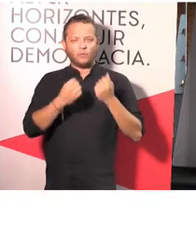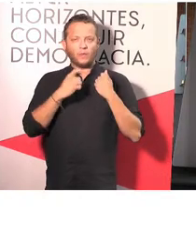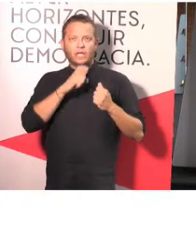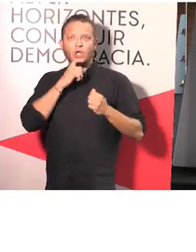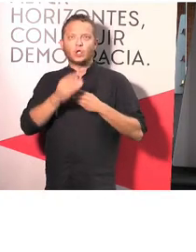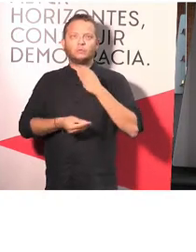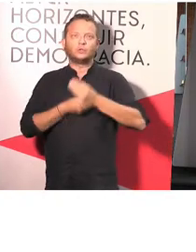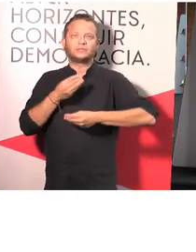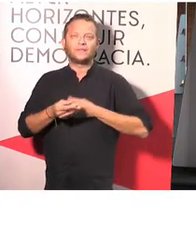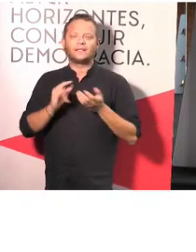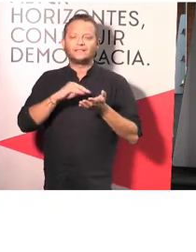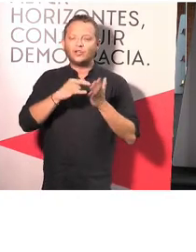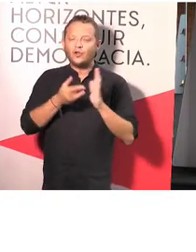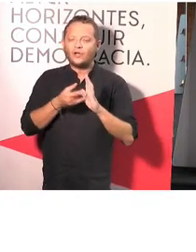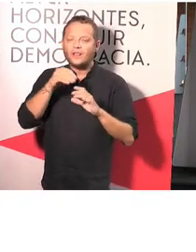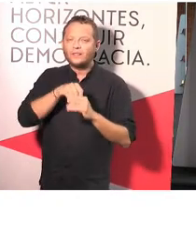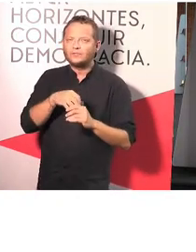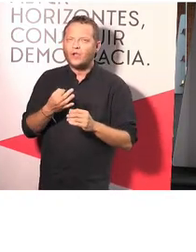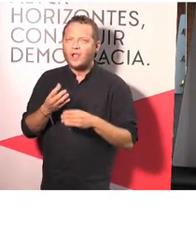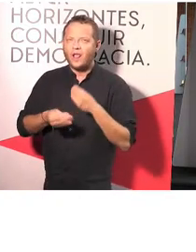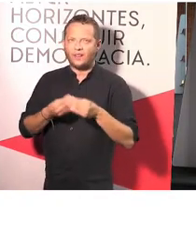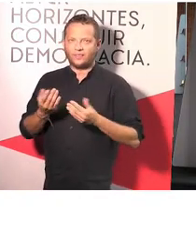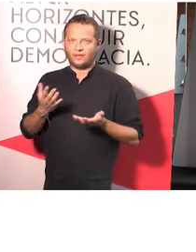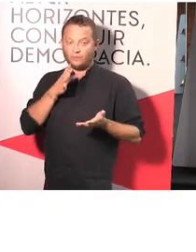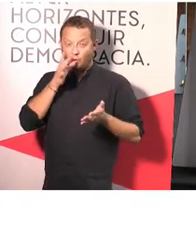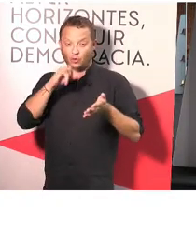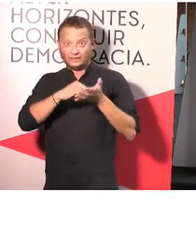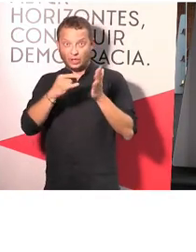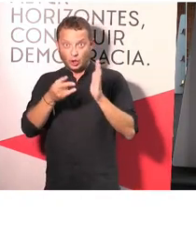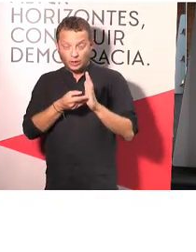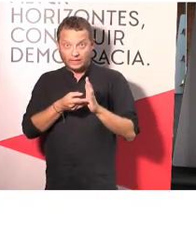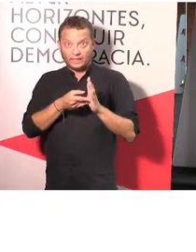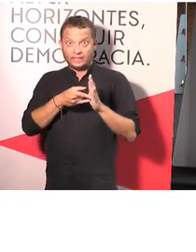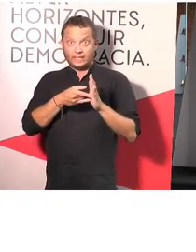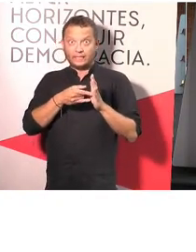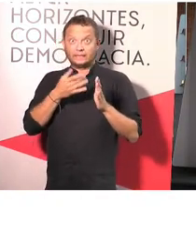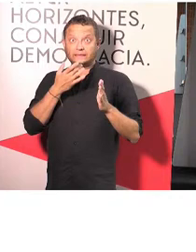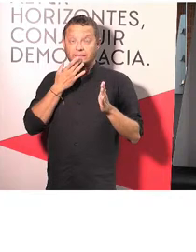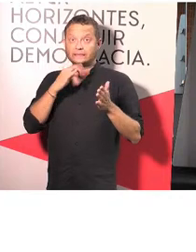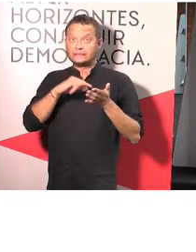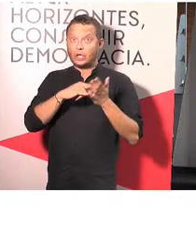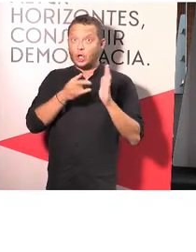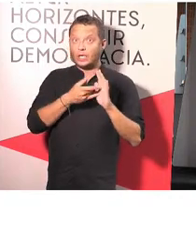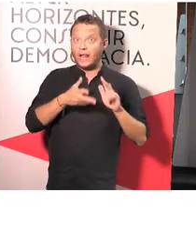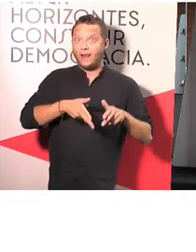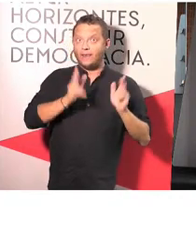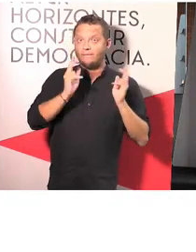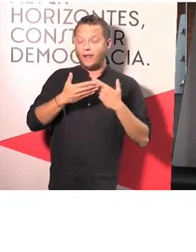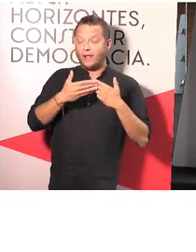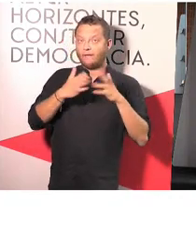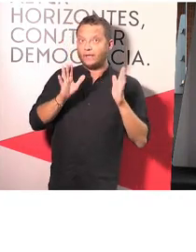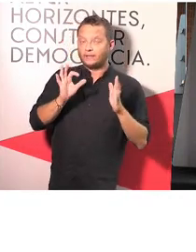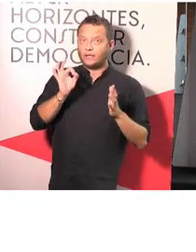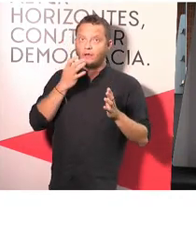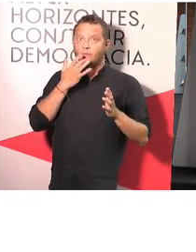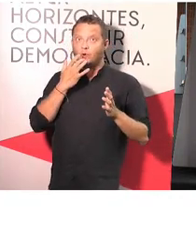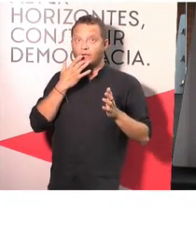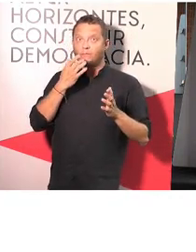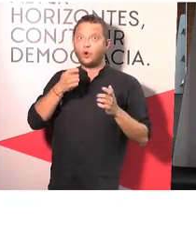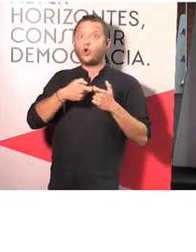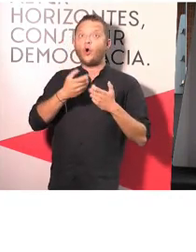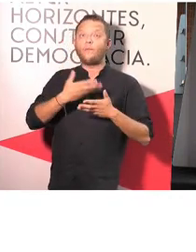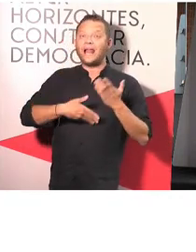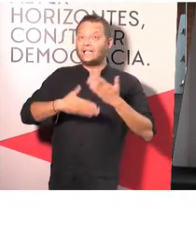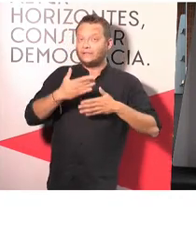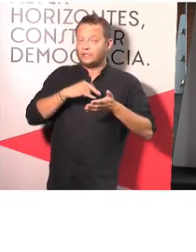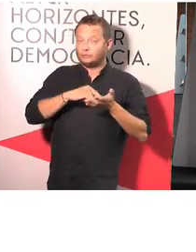se establece la tecnología o qué tipo de tecnología. Porque la tecnología, según si se basa en tecnología libre y abierta, como es el caso del cooperativismo